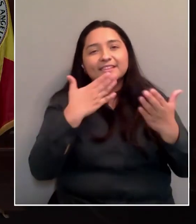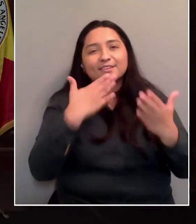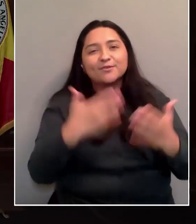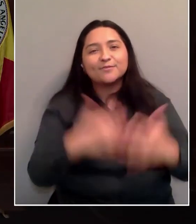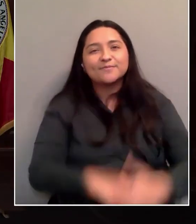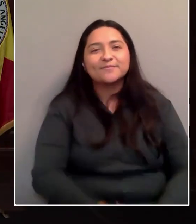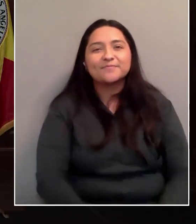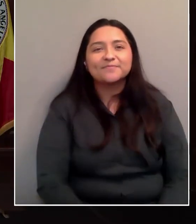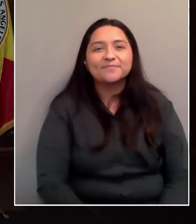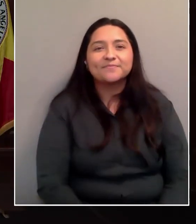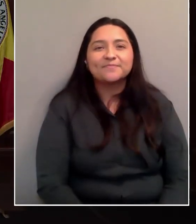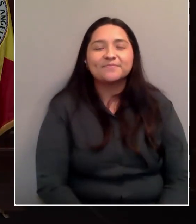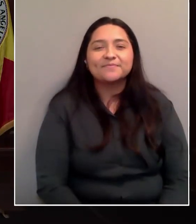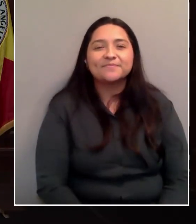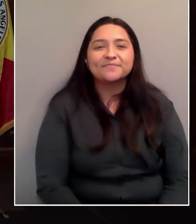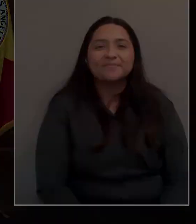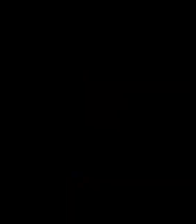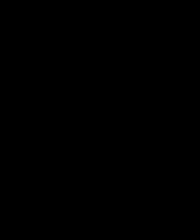Thank you.